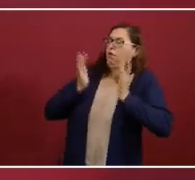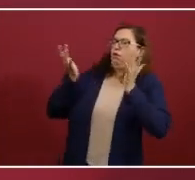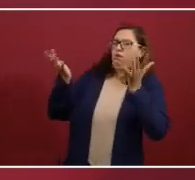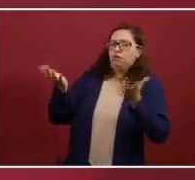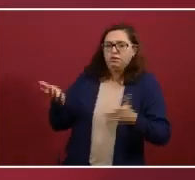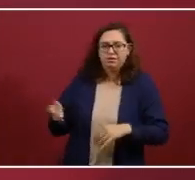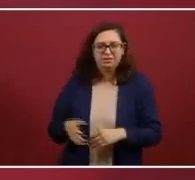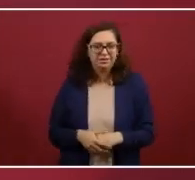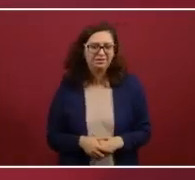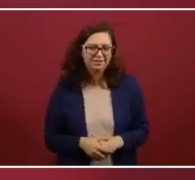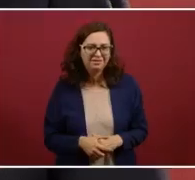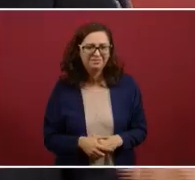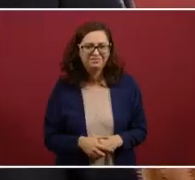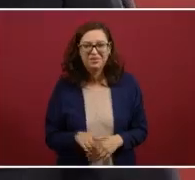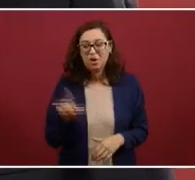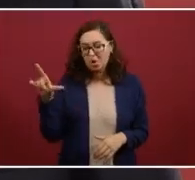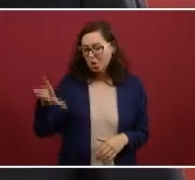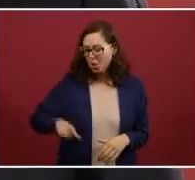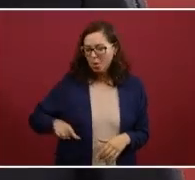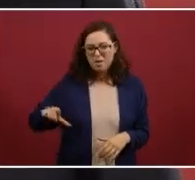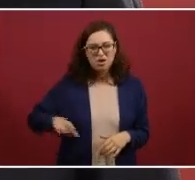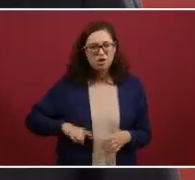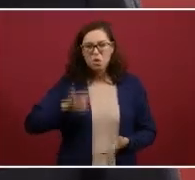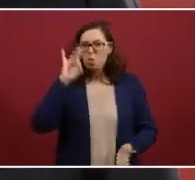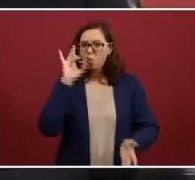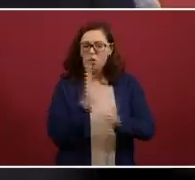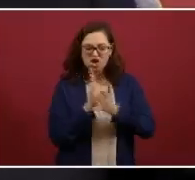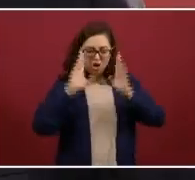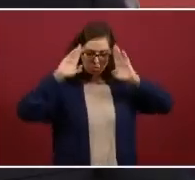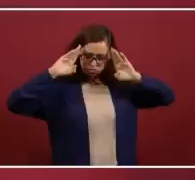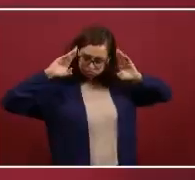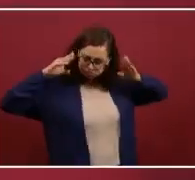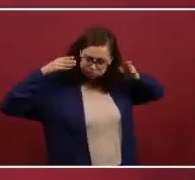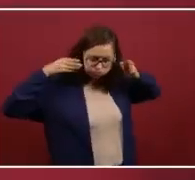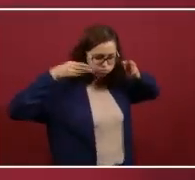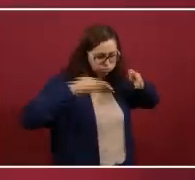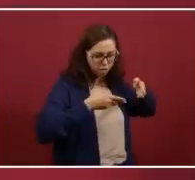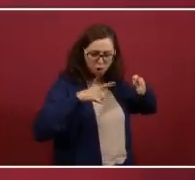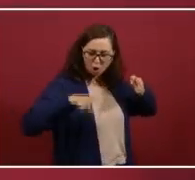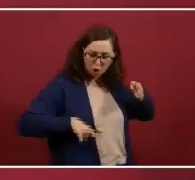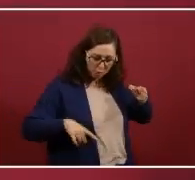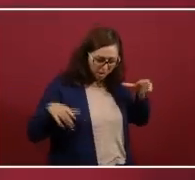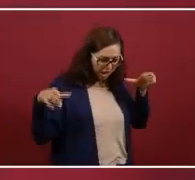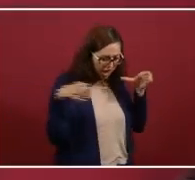El gobierno estaba ensimismado. Todo el presupuesto